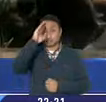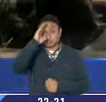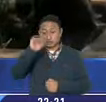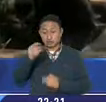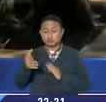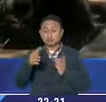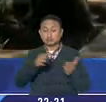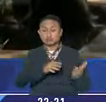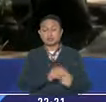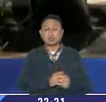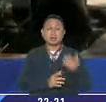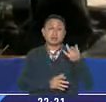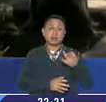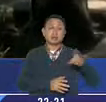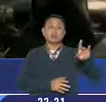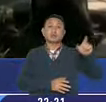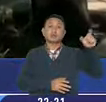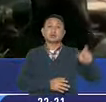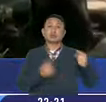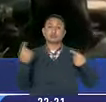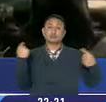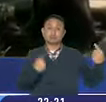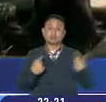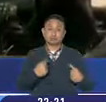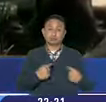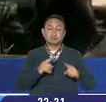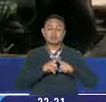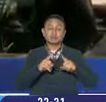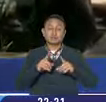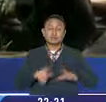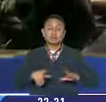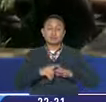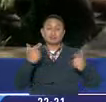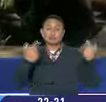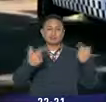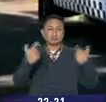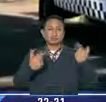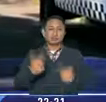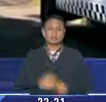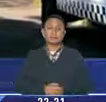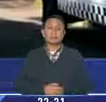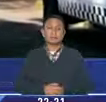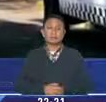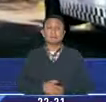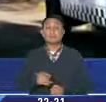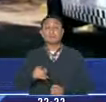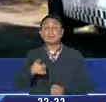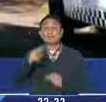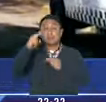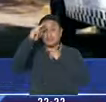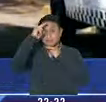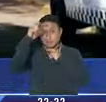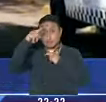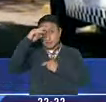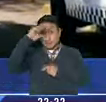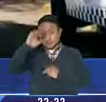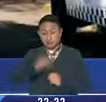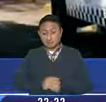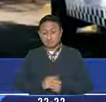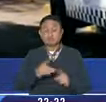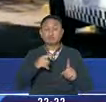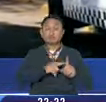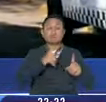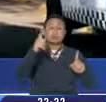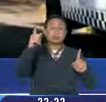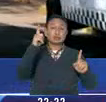murieron y 18 personas han resultado heridas en diversos enfrentamientos. Medios locales han señalado que la detención de uno de los líderes